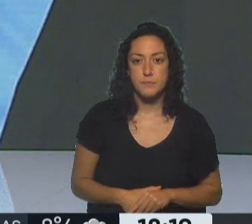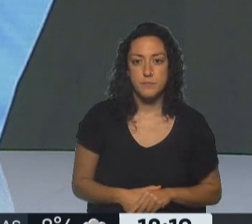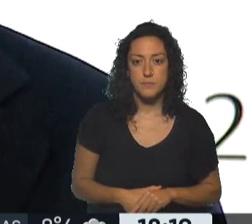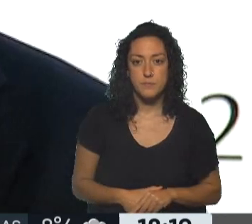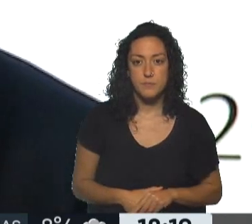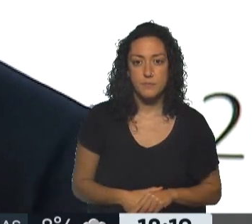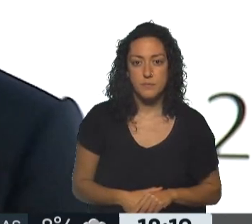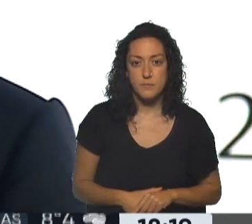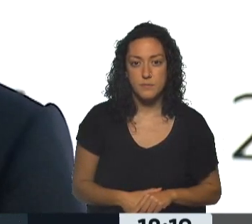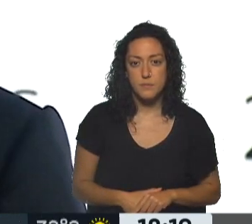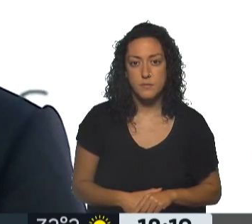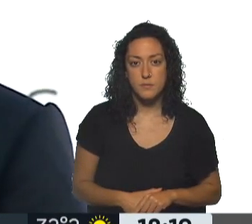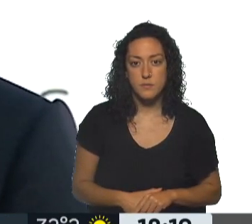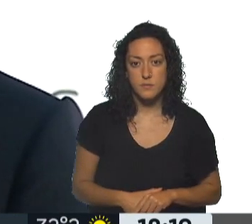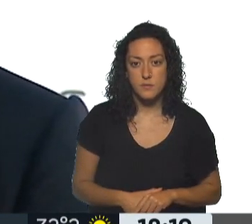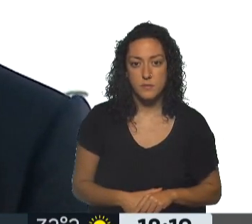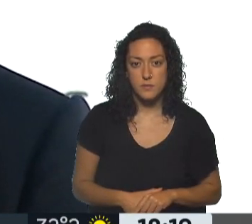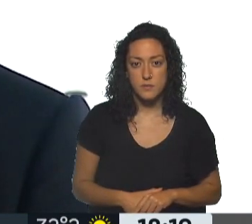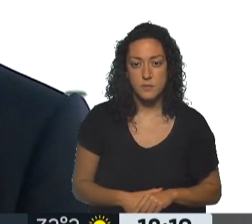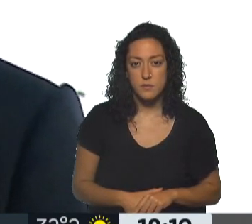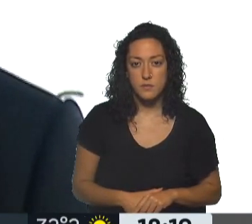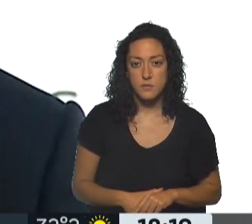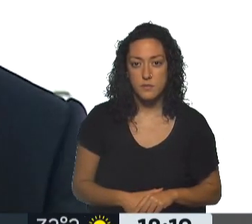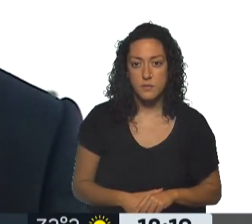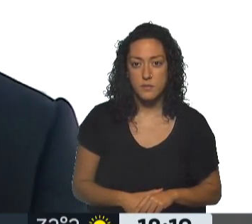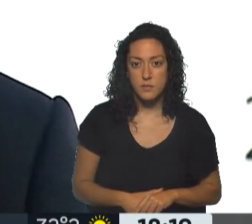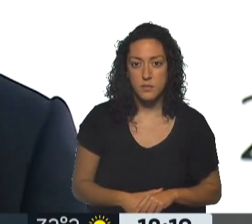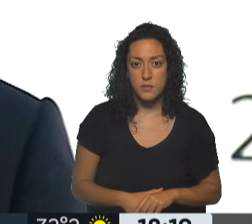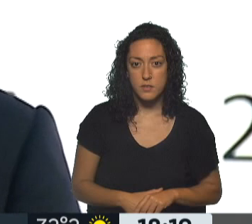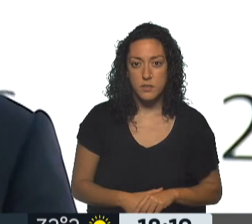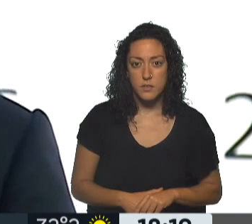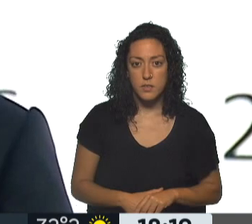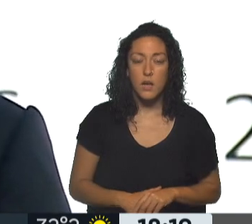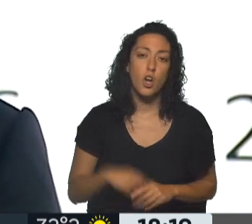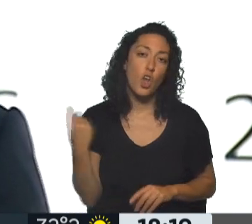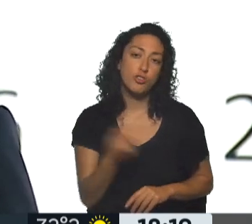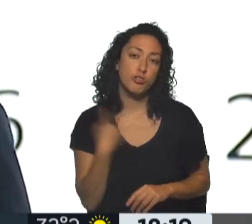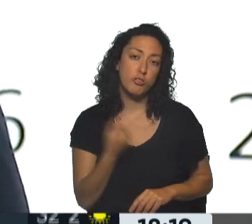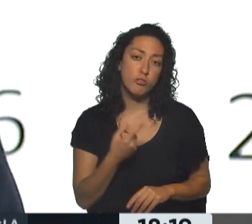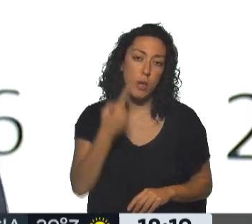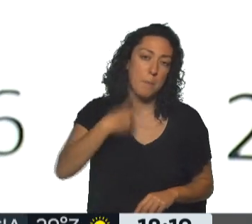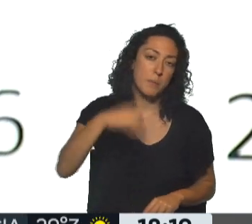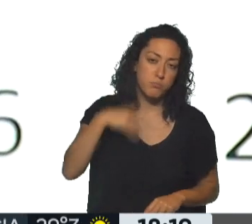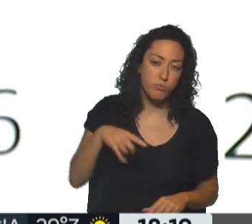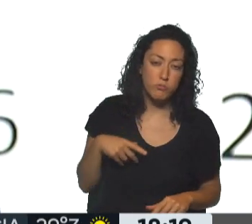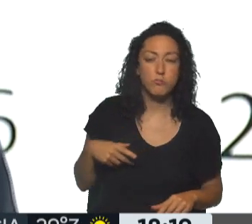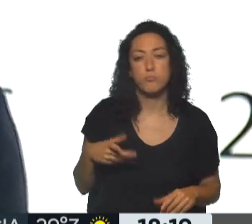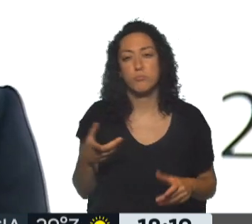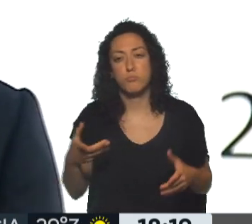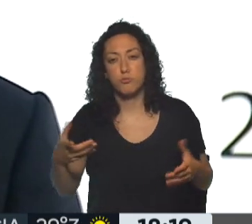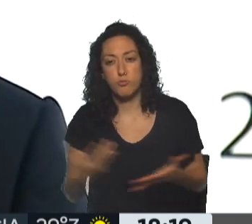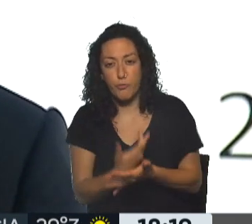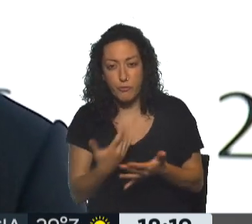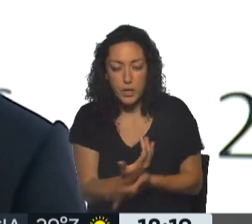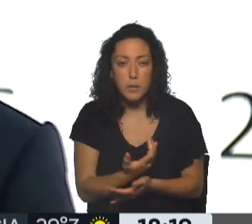manera. Estamos siendo objeto de una operación infame, una operación de grupos de